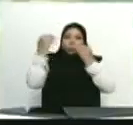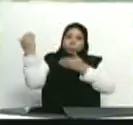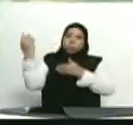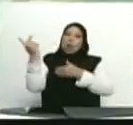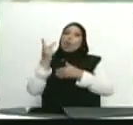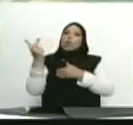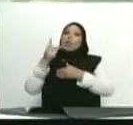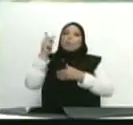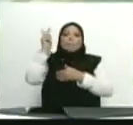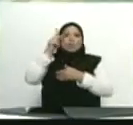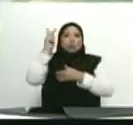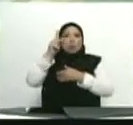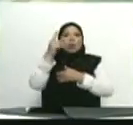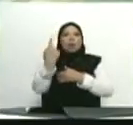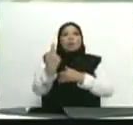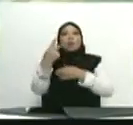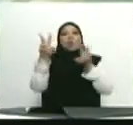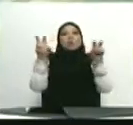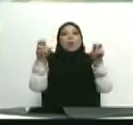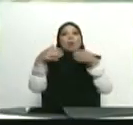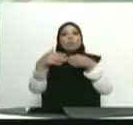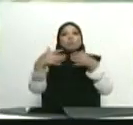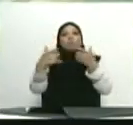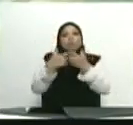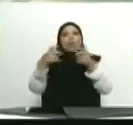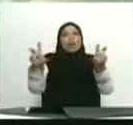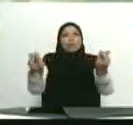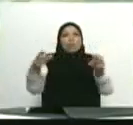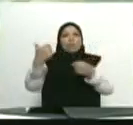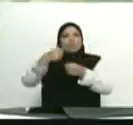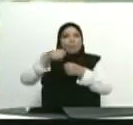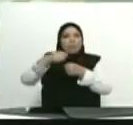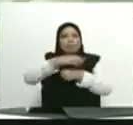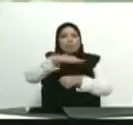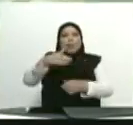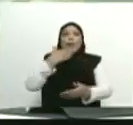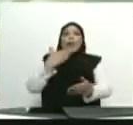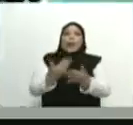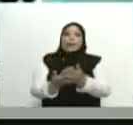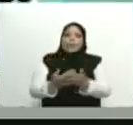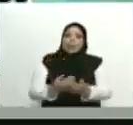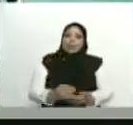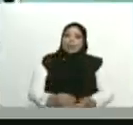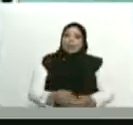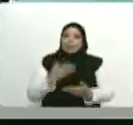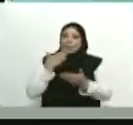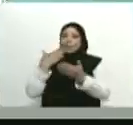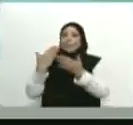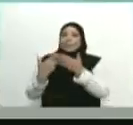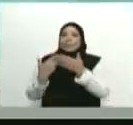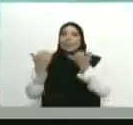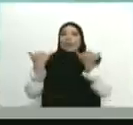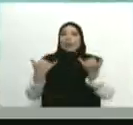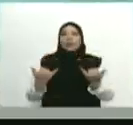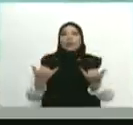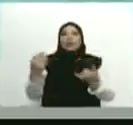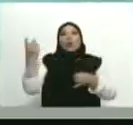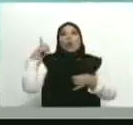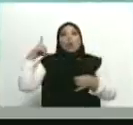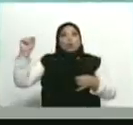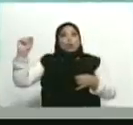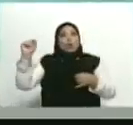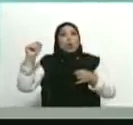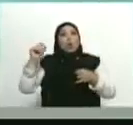batalla nueva del lago también la vamos a ganar. Bueno, muchas gracias. Muchas gracias. Y ahora nos vamos